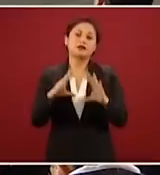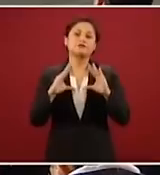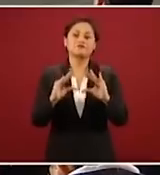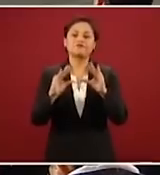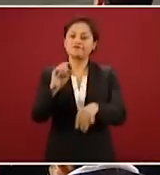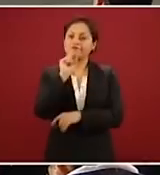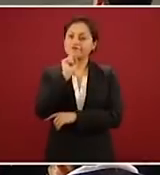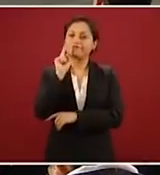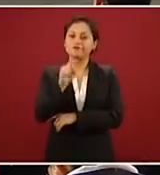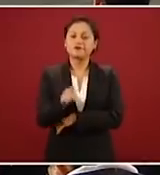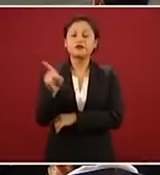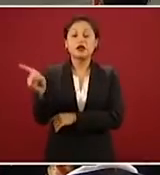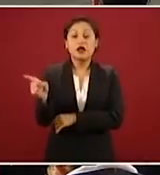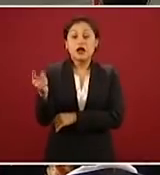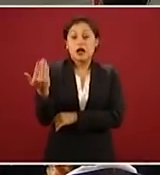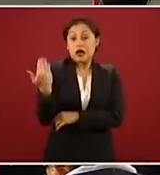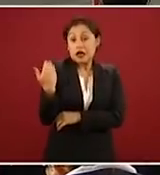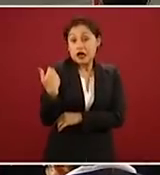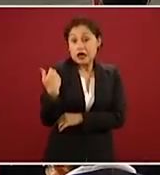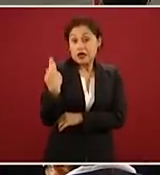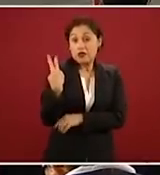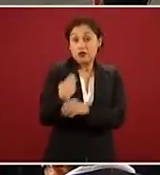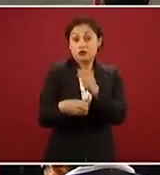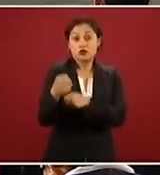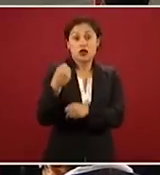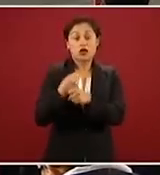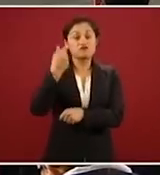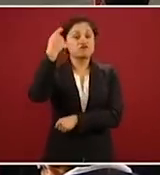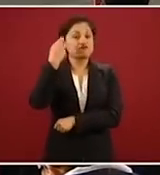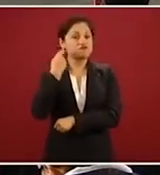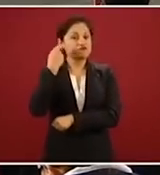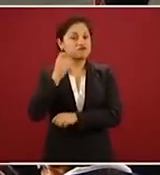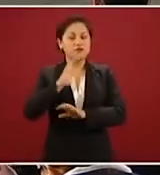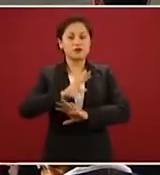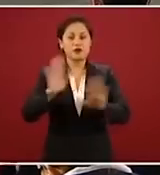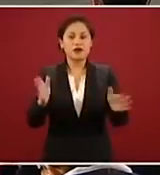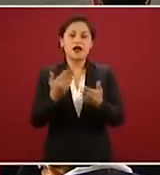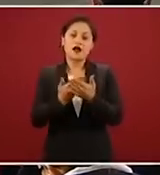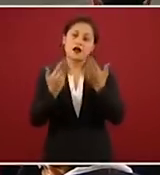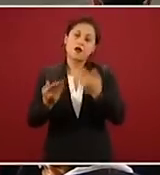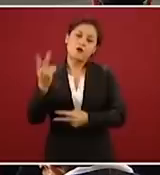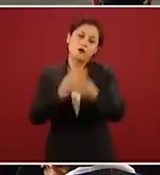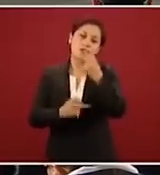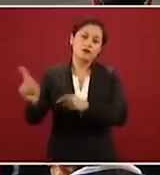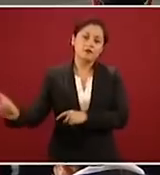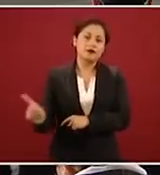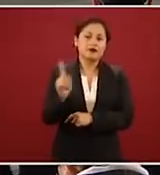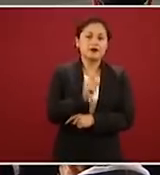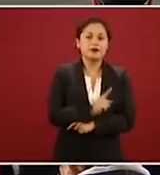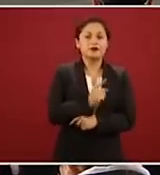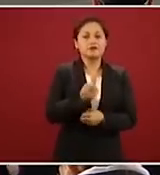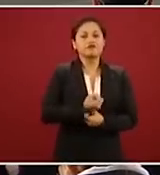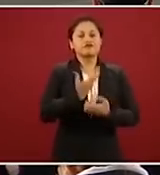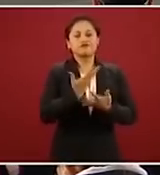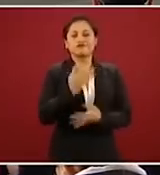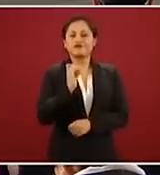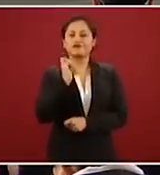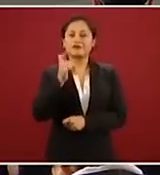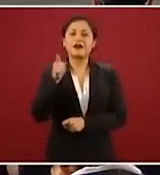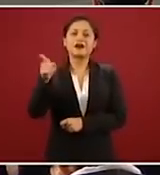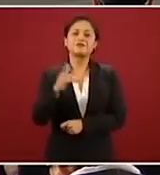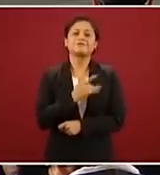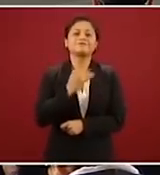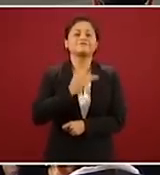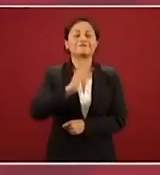quien acaba de retirarse apenas hace 2 años, va a decirles unas palabras recordando aquel momento tan emocionante al